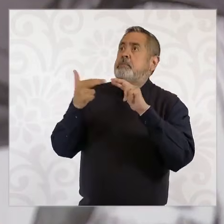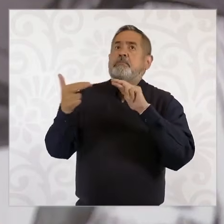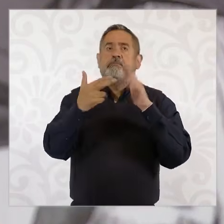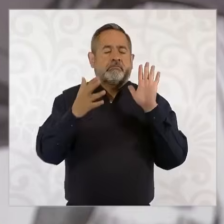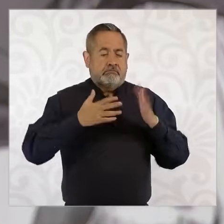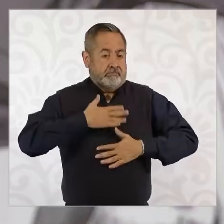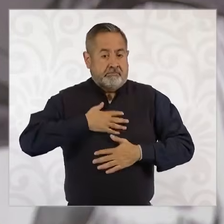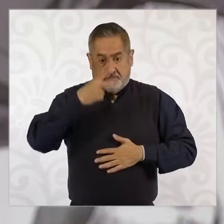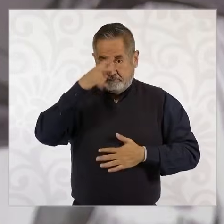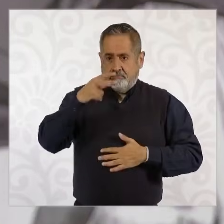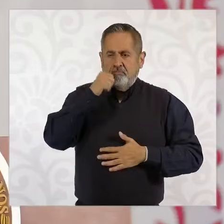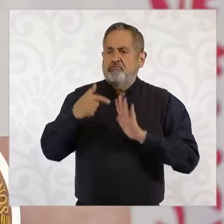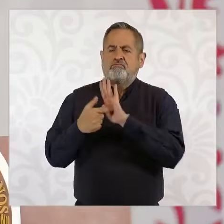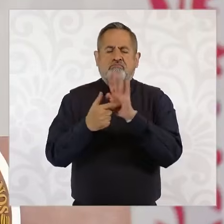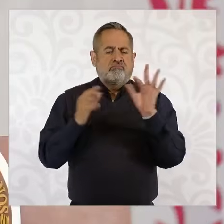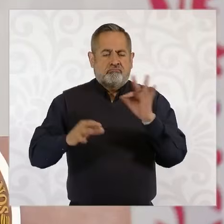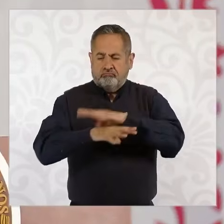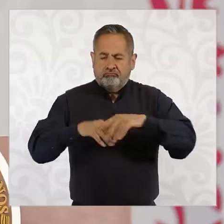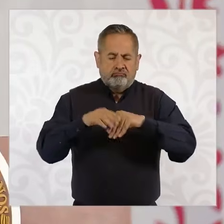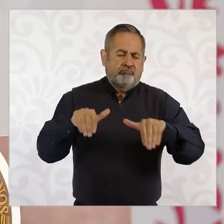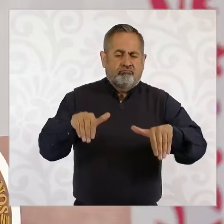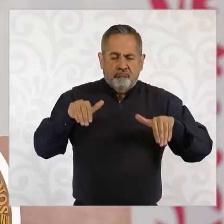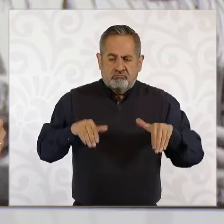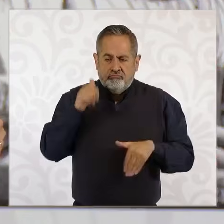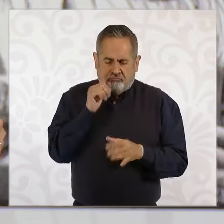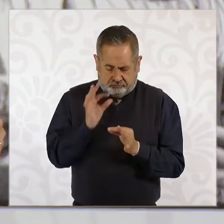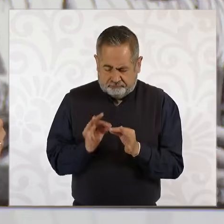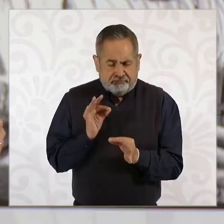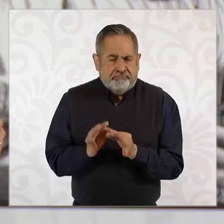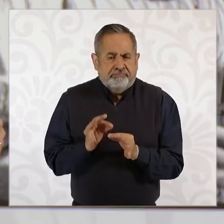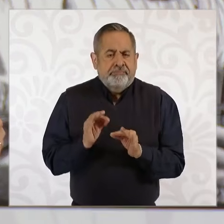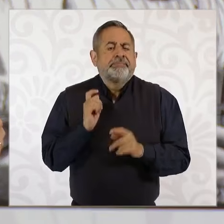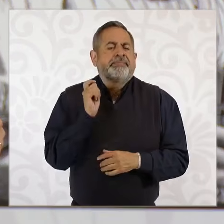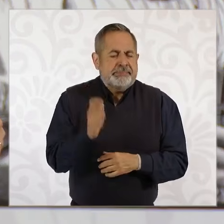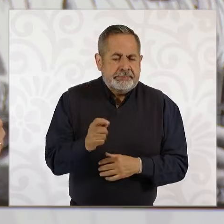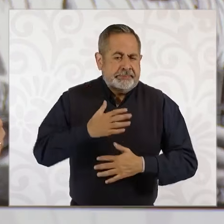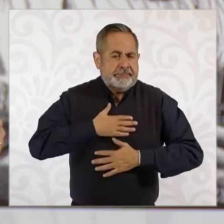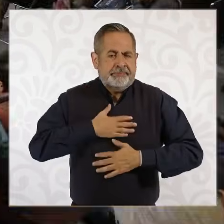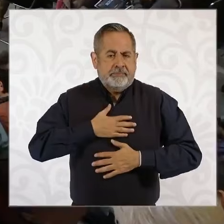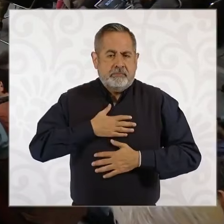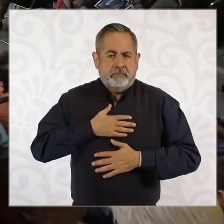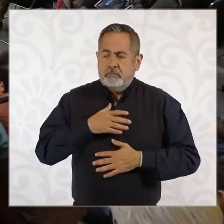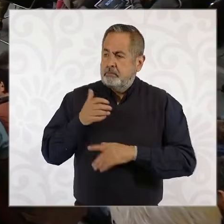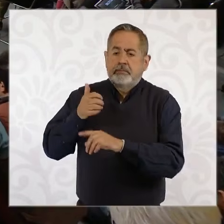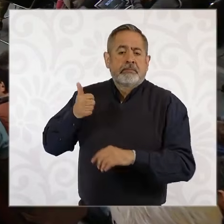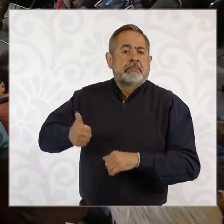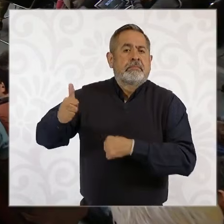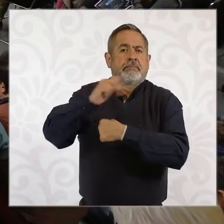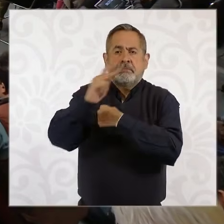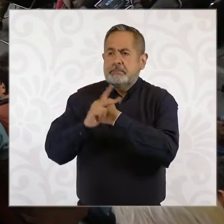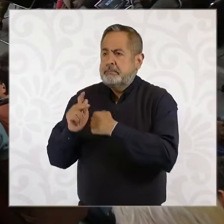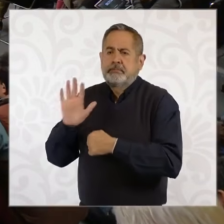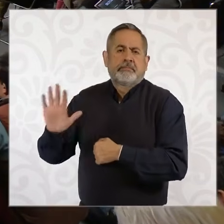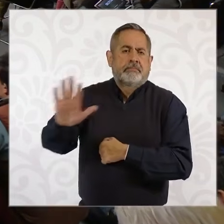en el mundo y nosotros la seguimos al pie de la letra, que es la defensa de la autodeterminación de los